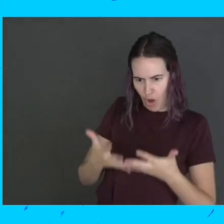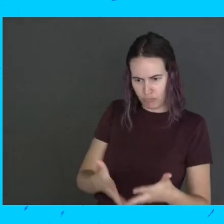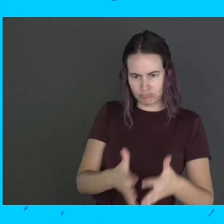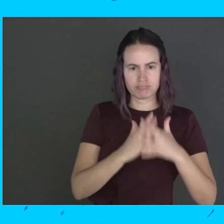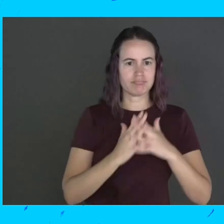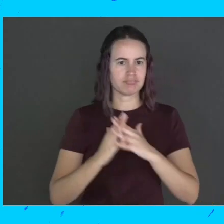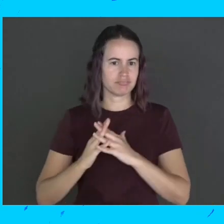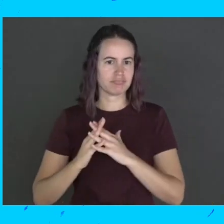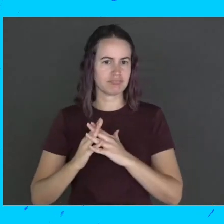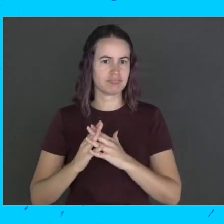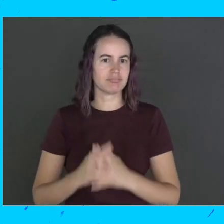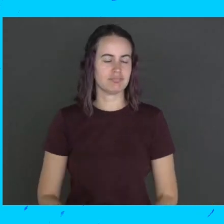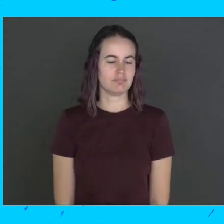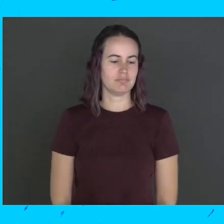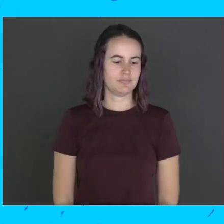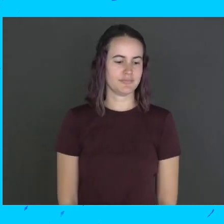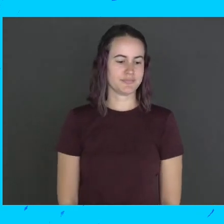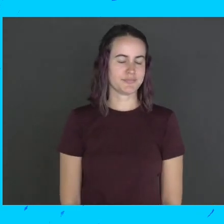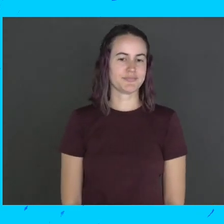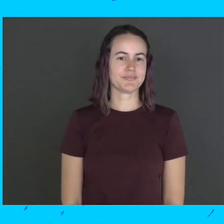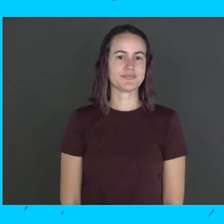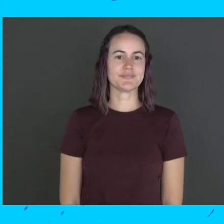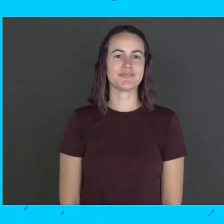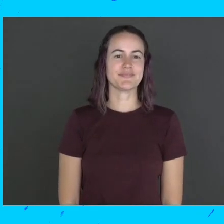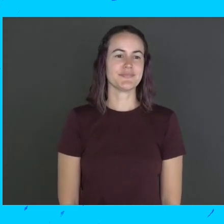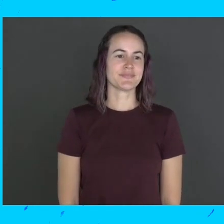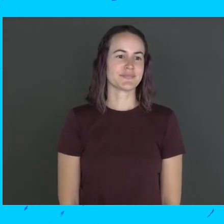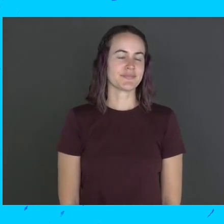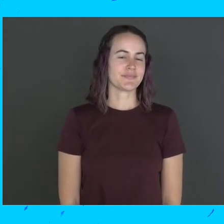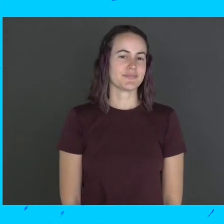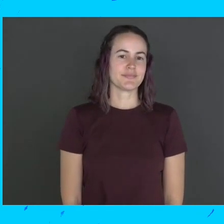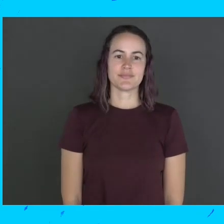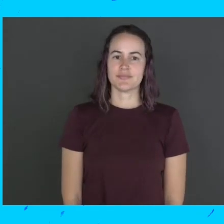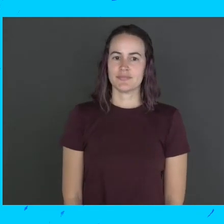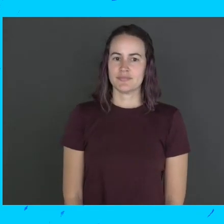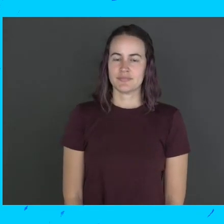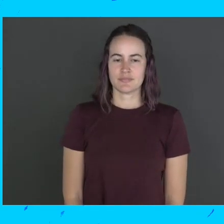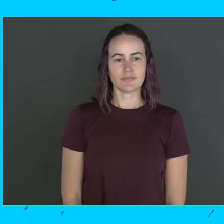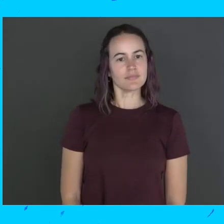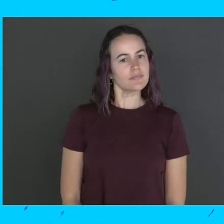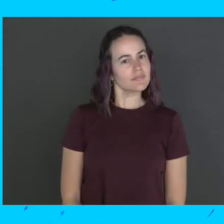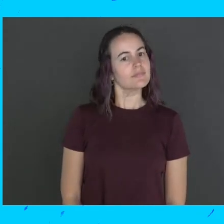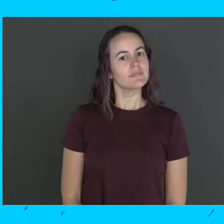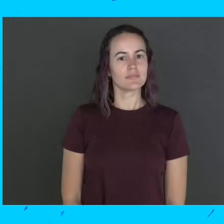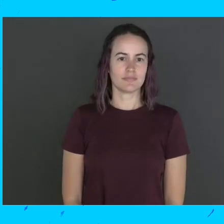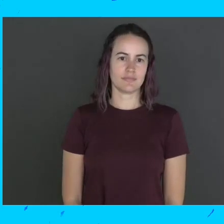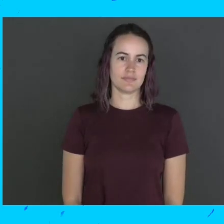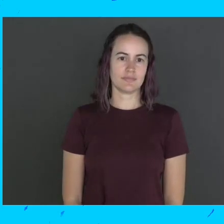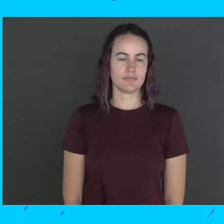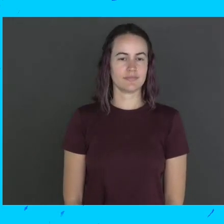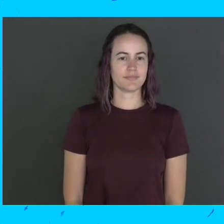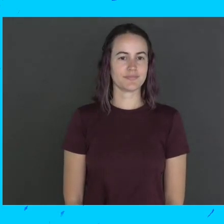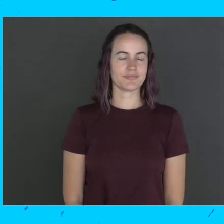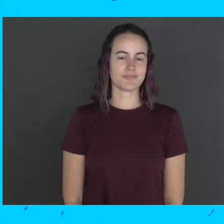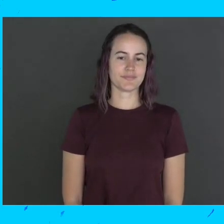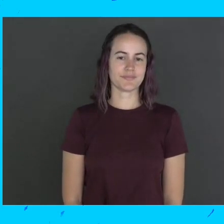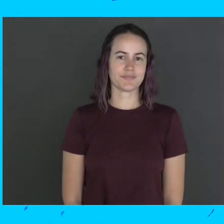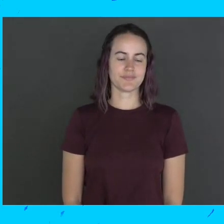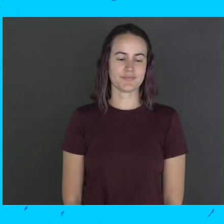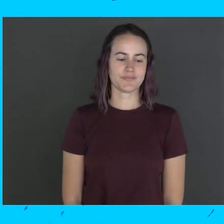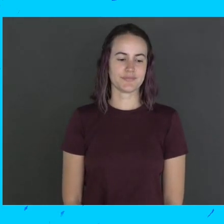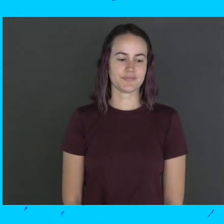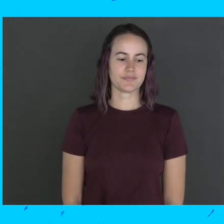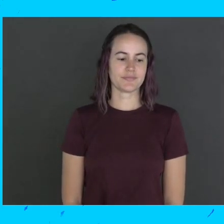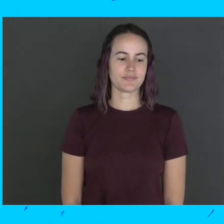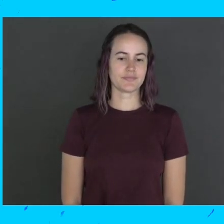y tenemos los objetivos principales y áreas de enfoque para que podamos realmente